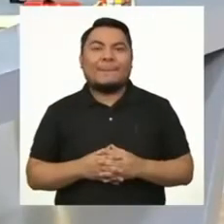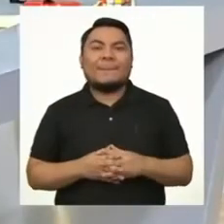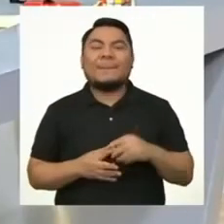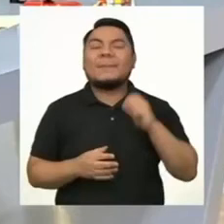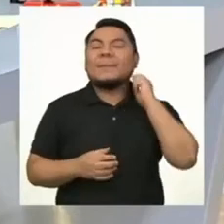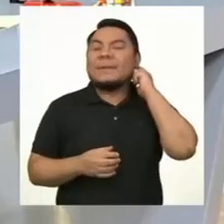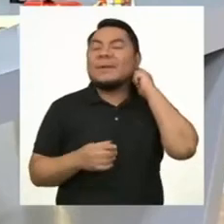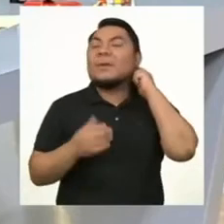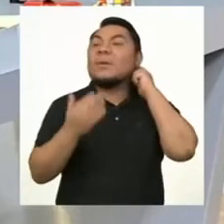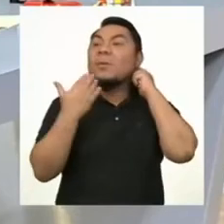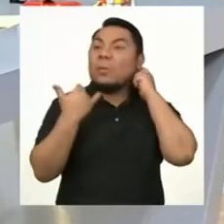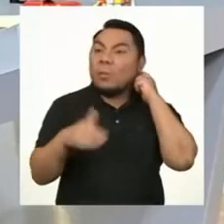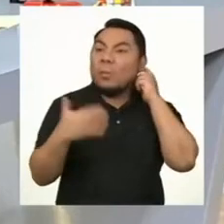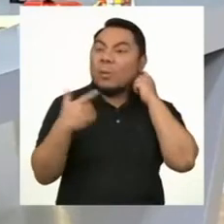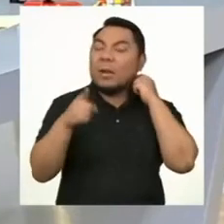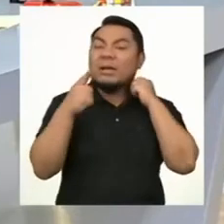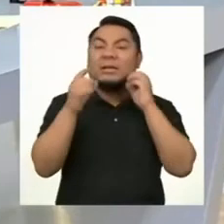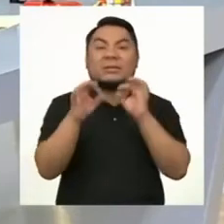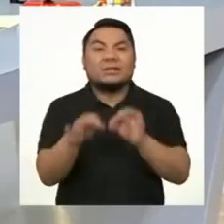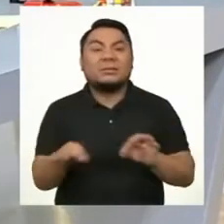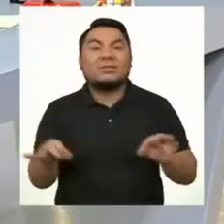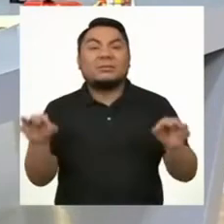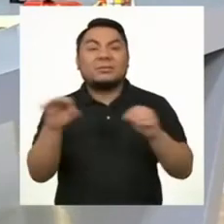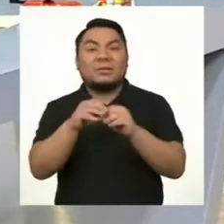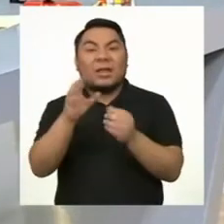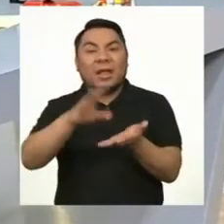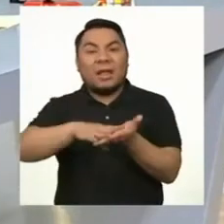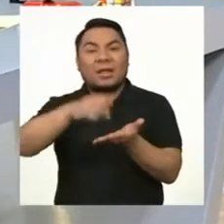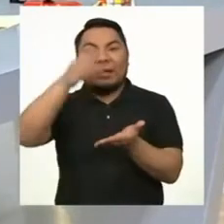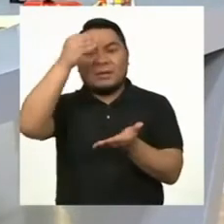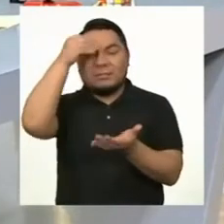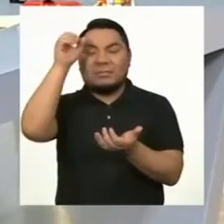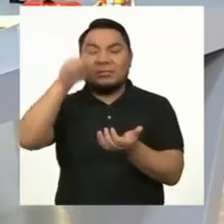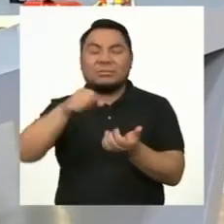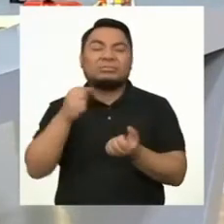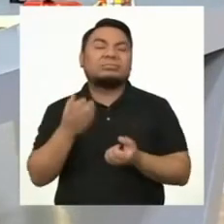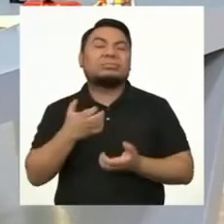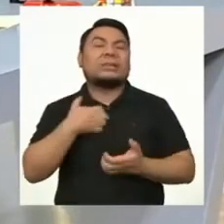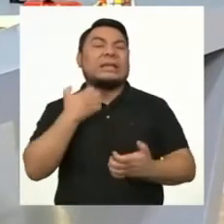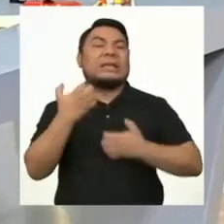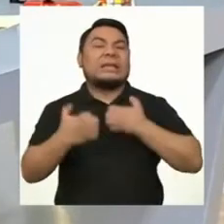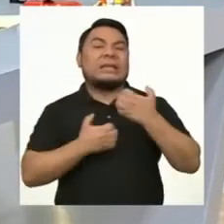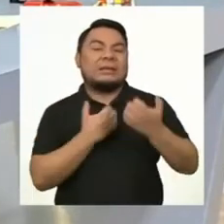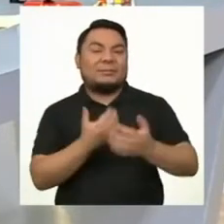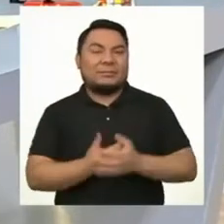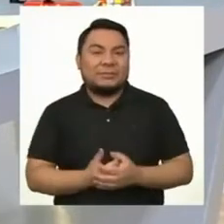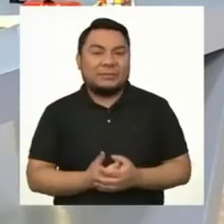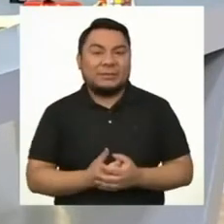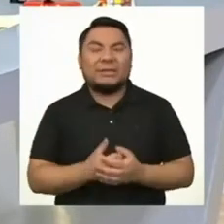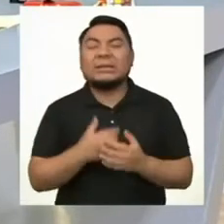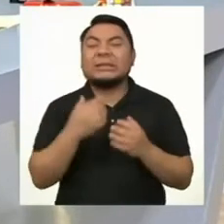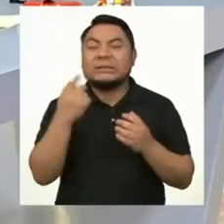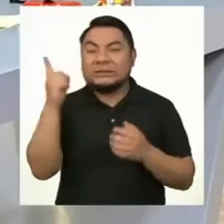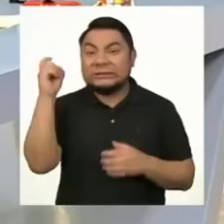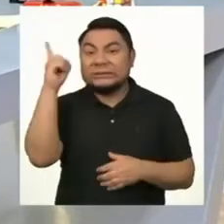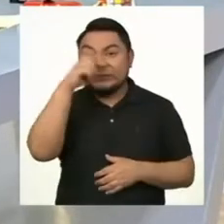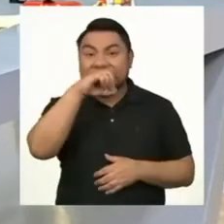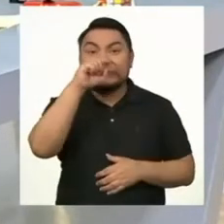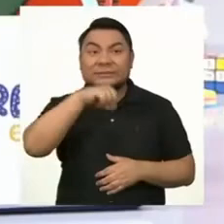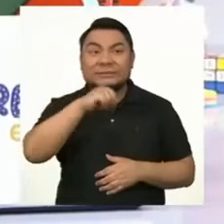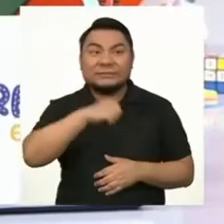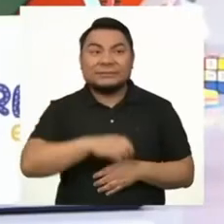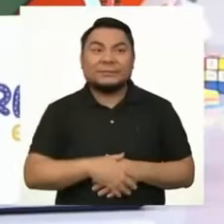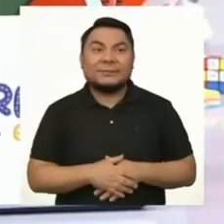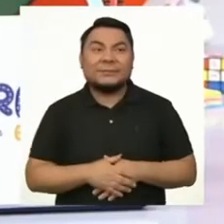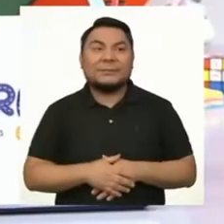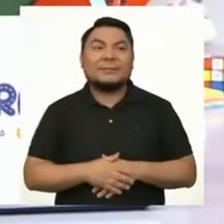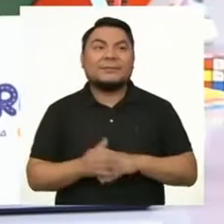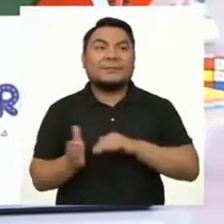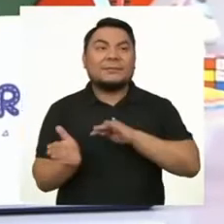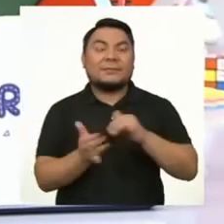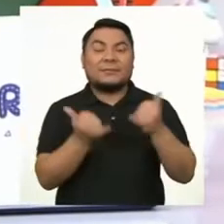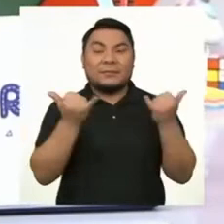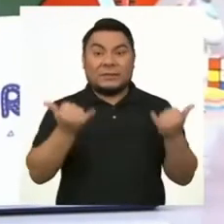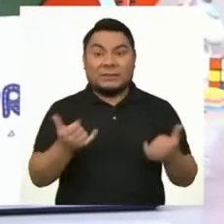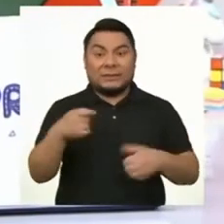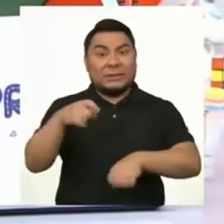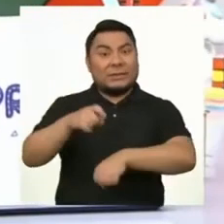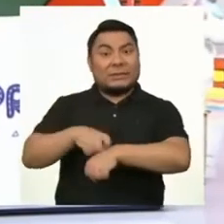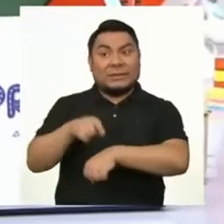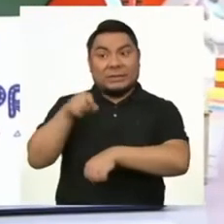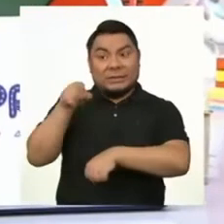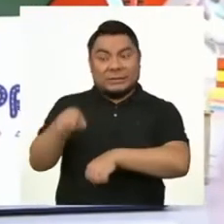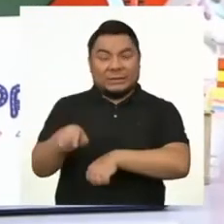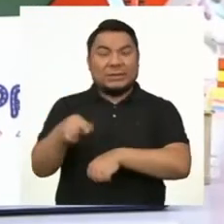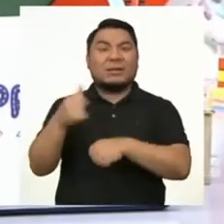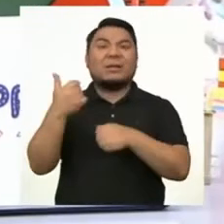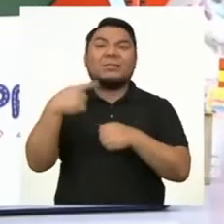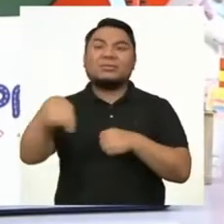¡Wow! Qué importante es aprender a lidiar con nuestras emociones. Y qué difícil, ¿no? Durante este tiempo